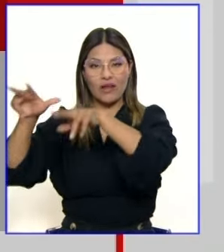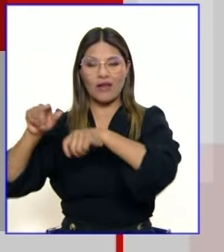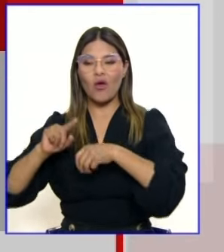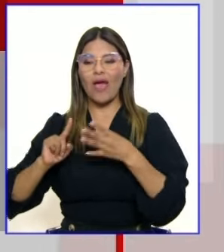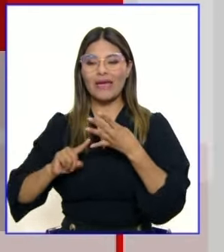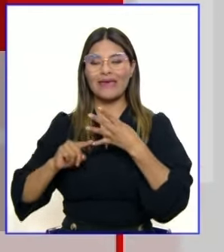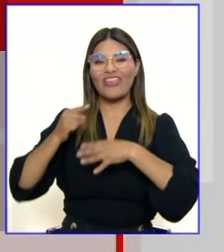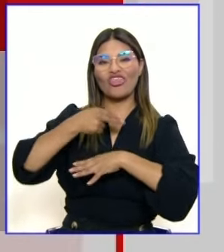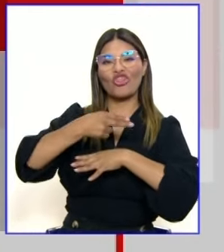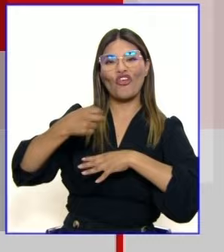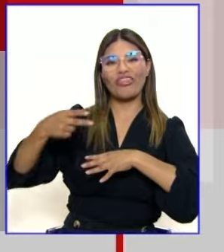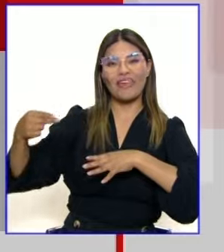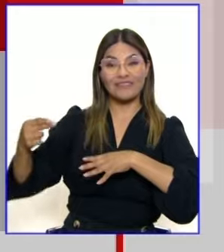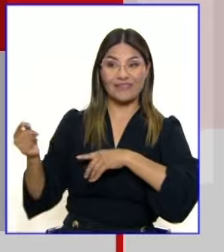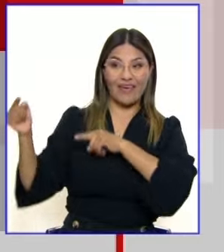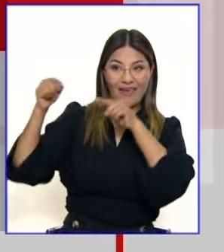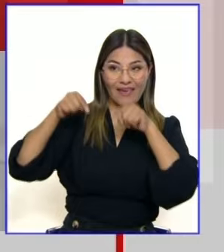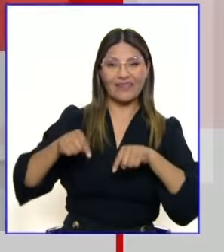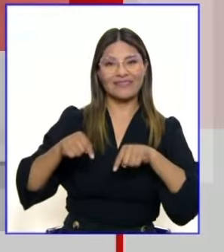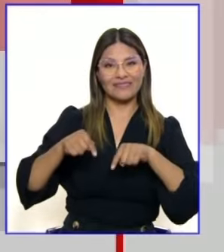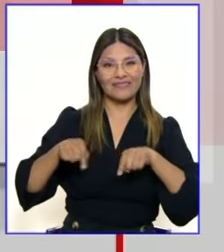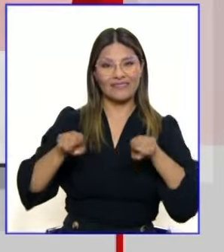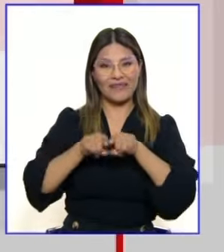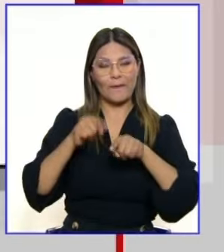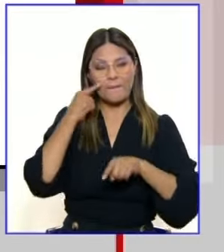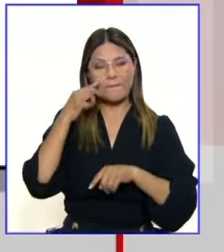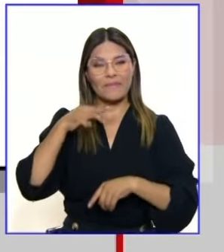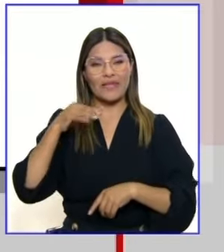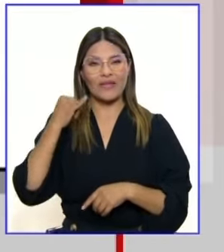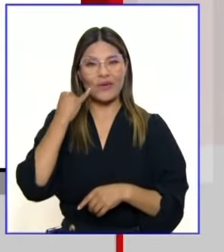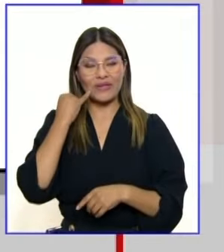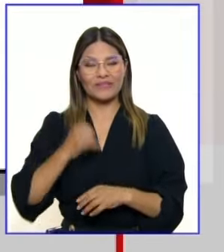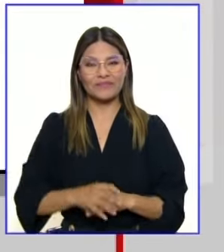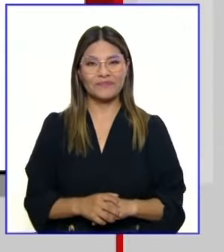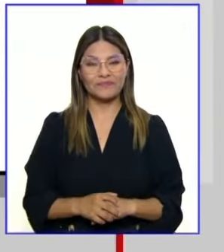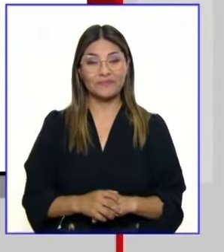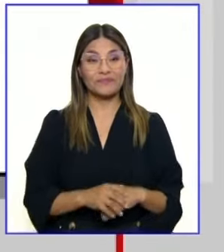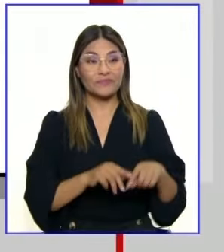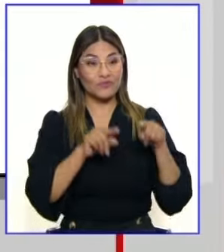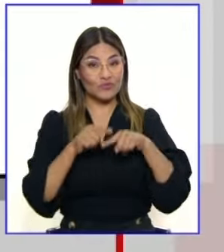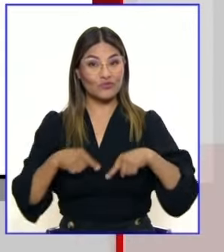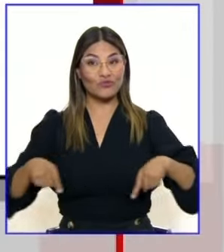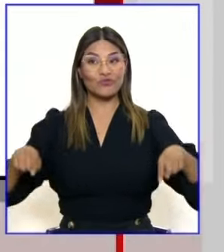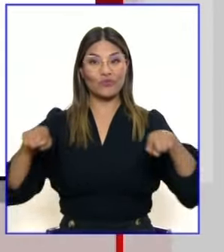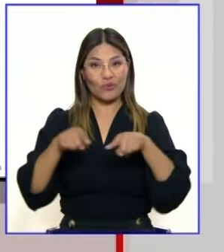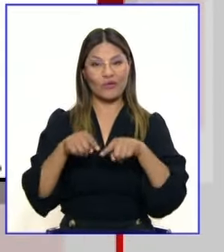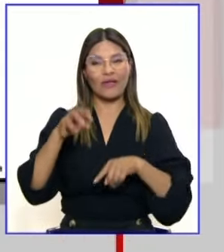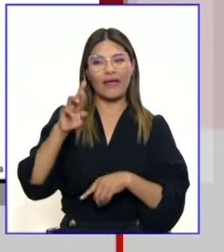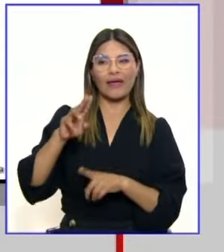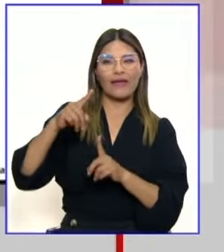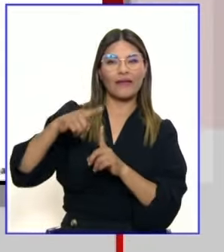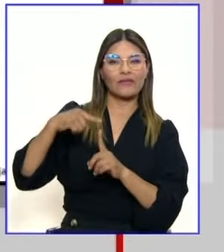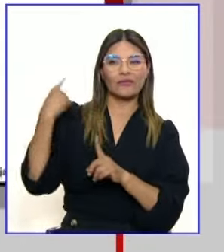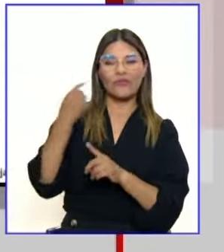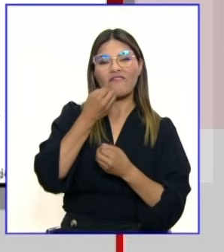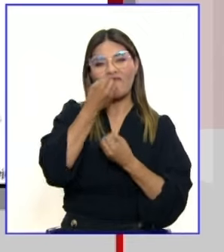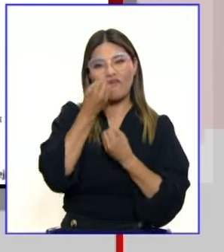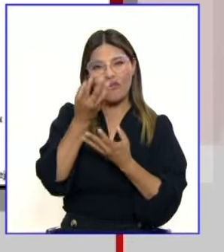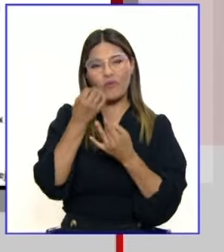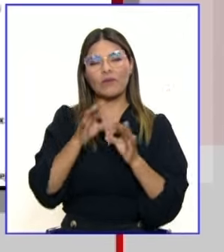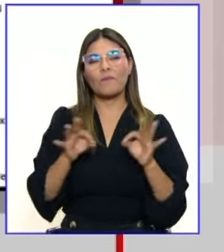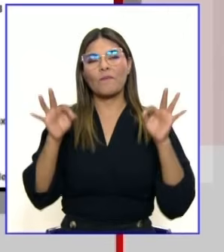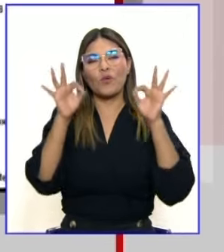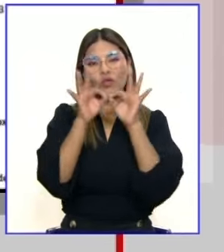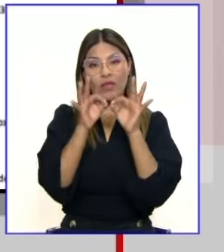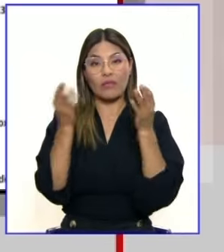durante este miércoles. Con una foto del megapuerto de Chancay, el medio ruso RT resalta la importancia de